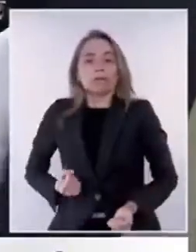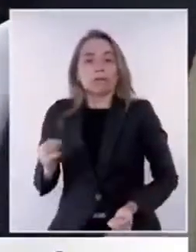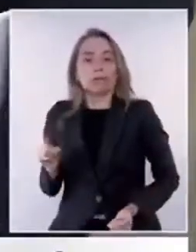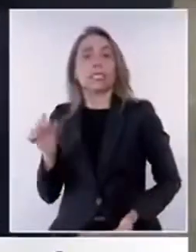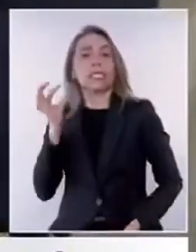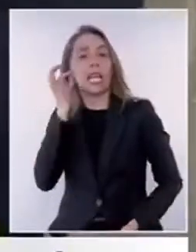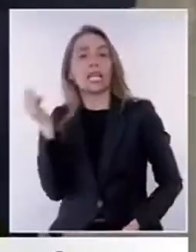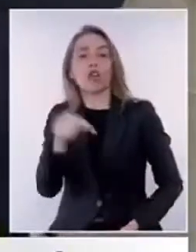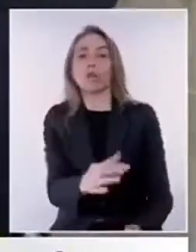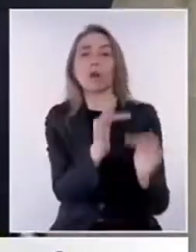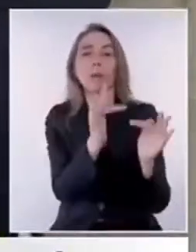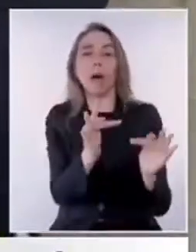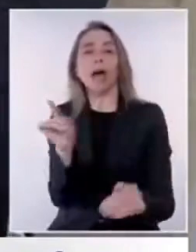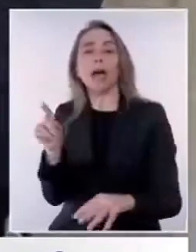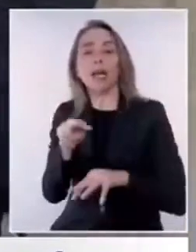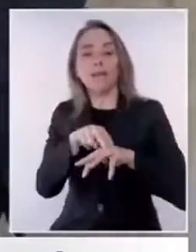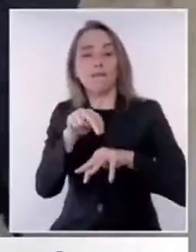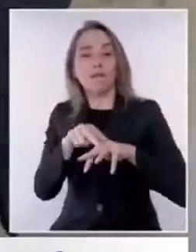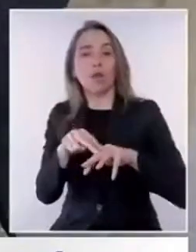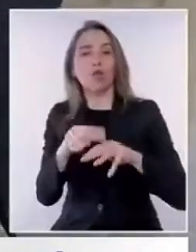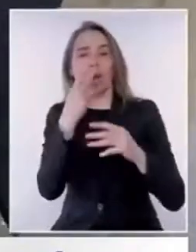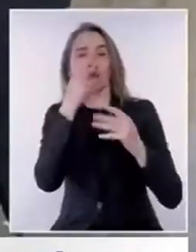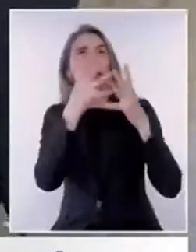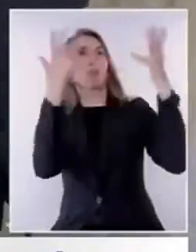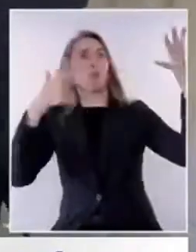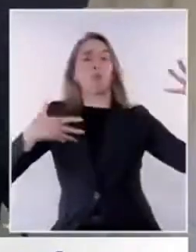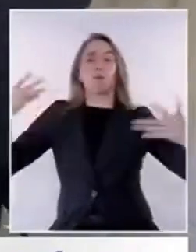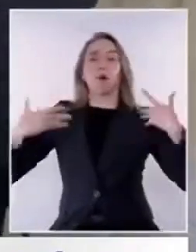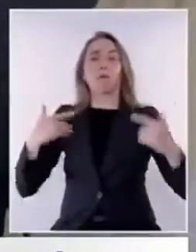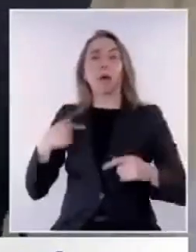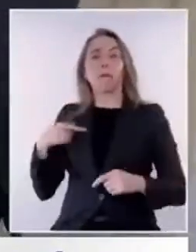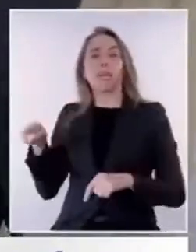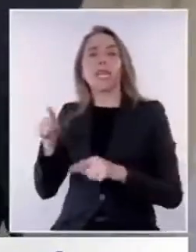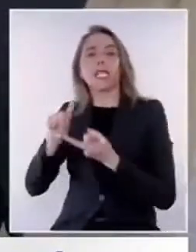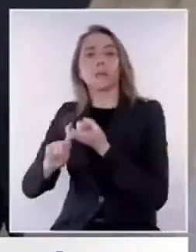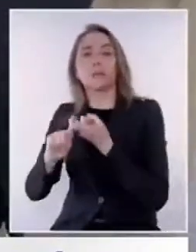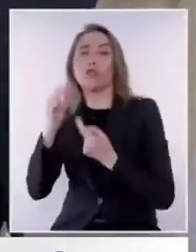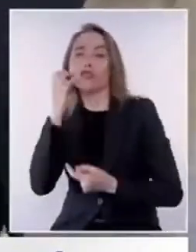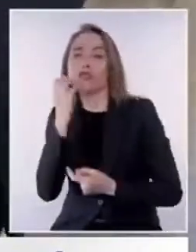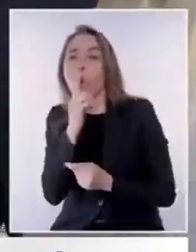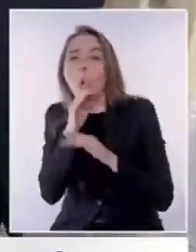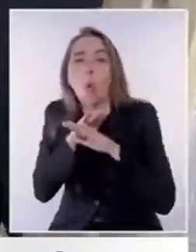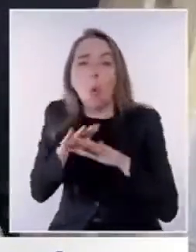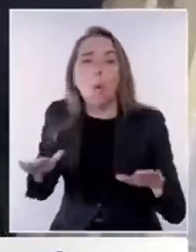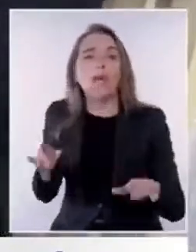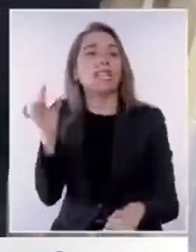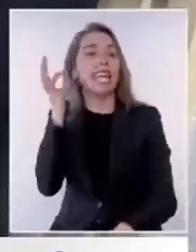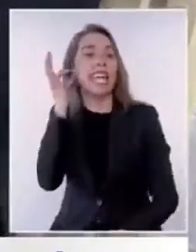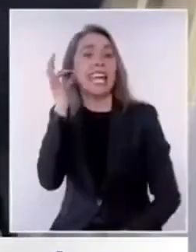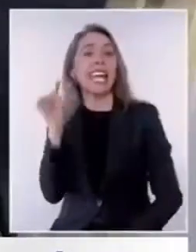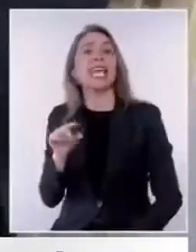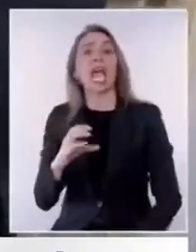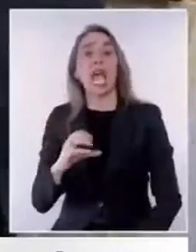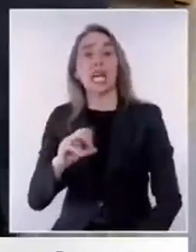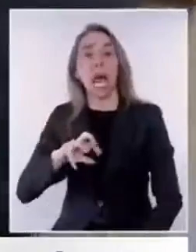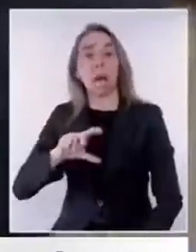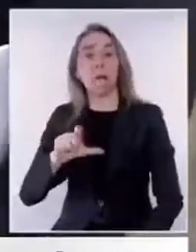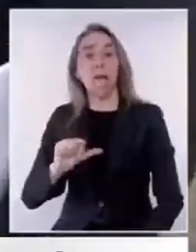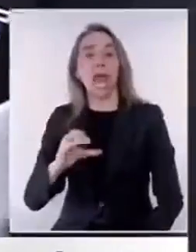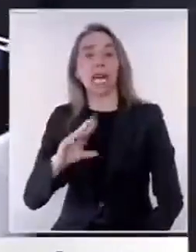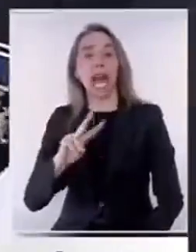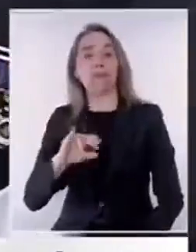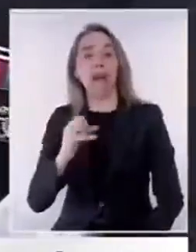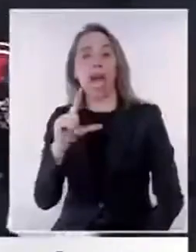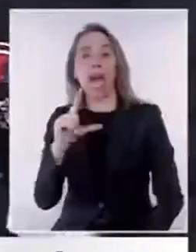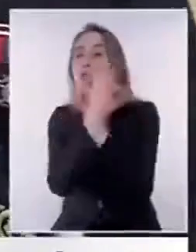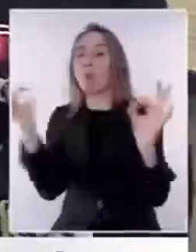Ella relata que el monumento era demasiada pompa para su humilde Arturo y ella finalmente nunca vino a ninguna ceremonia ni a ninguna instancia. Doña